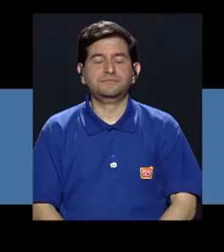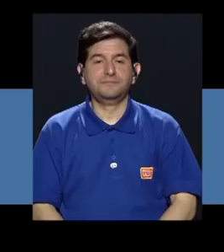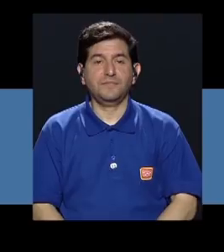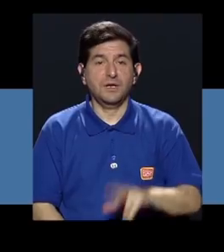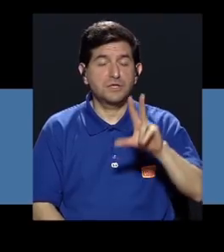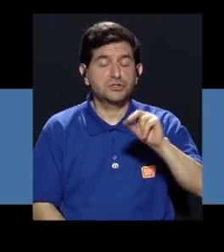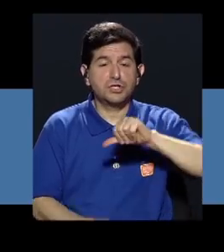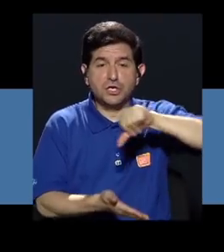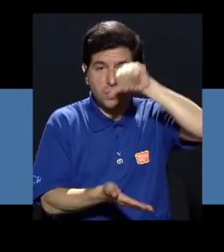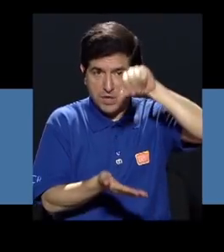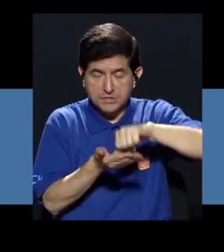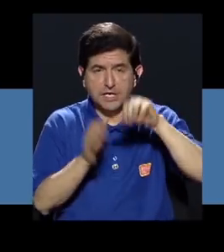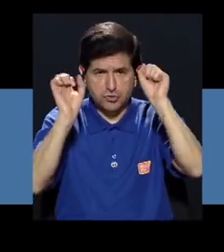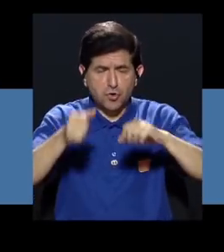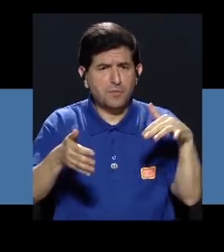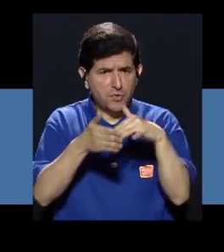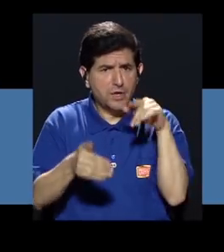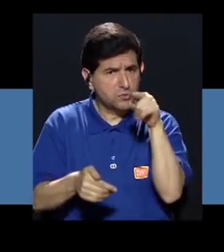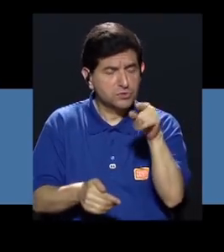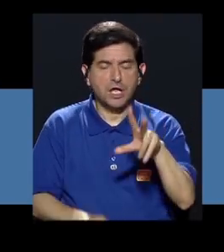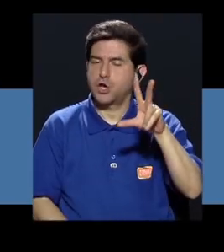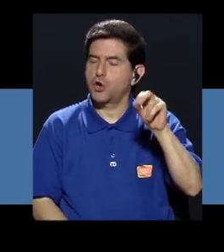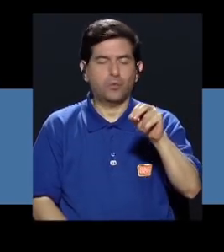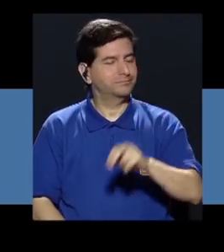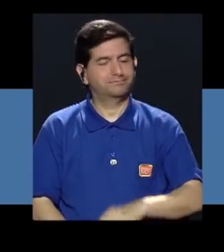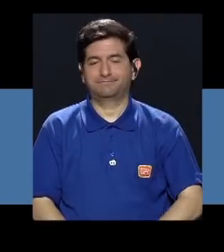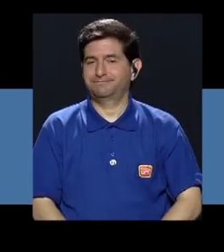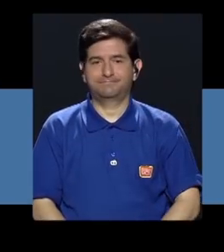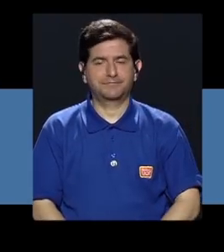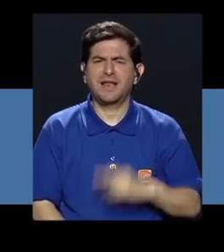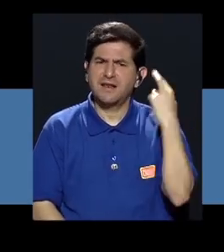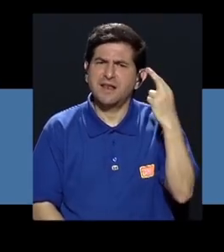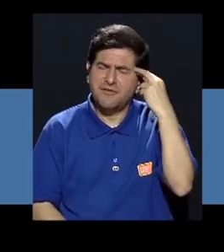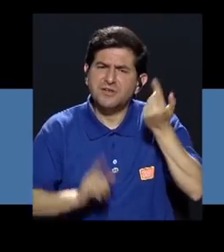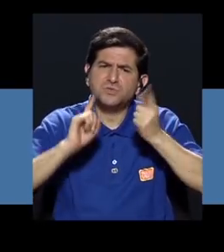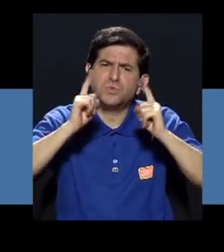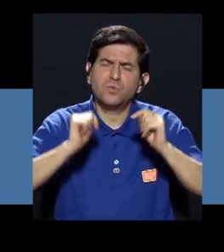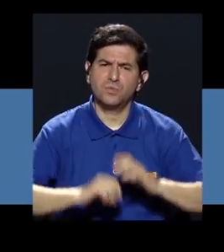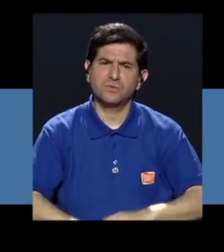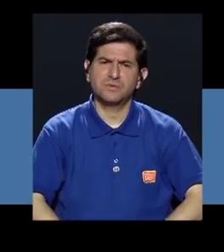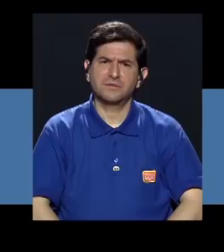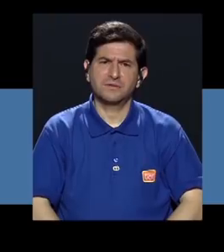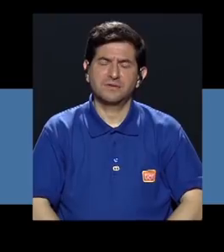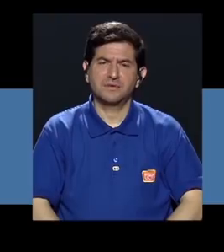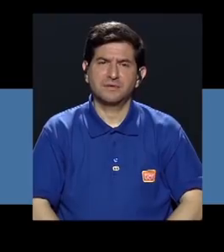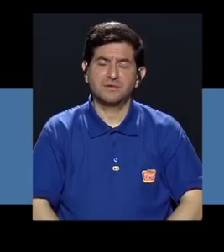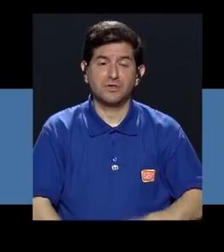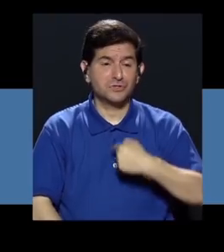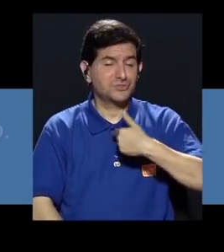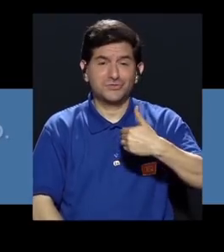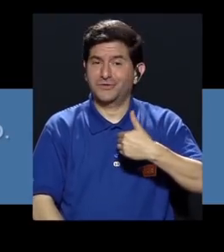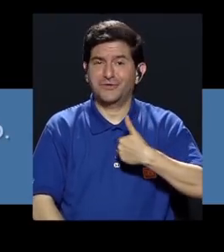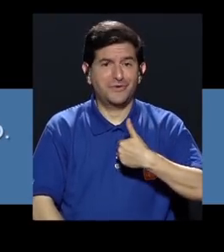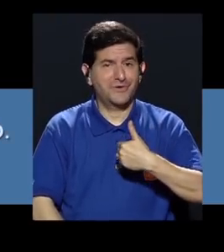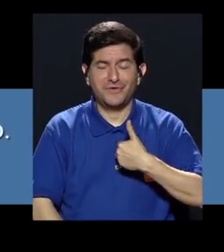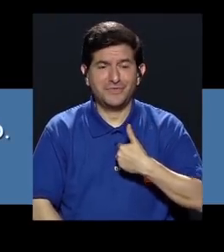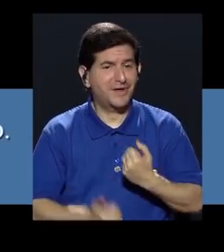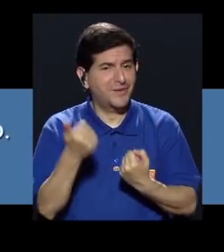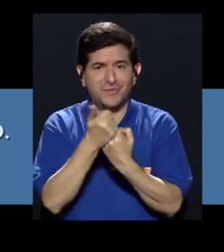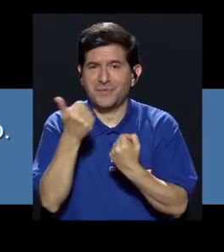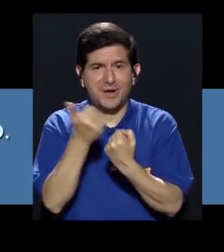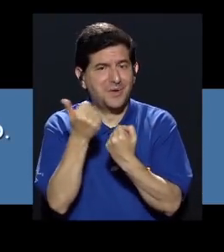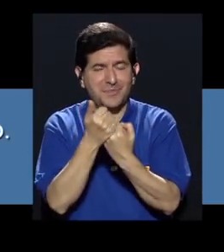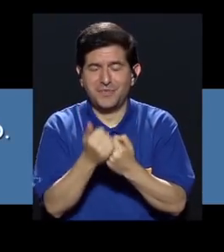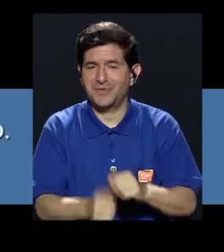Si no estuviera el CENSINAI, ¿usted podría estudiar? No. ¿Por qué? Porque, digamos, no tengo